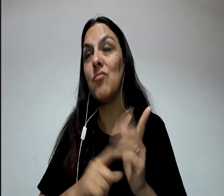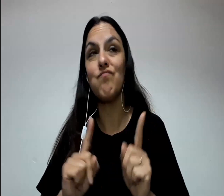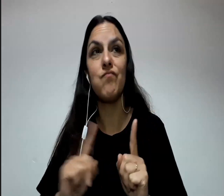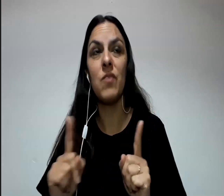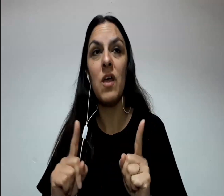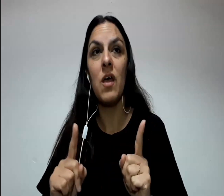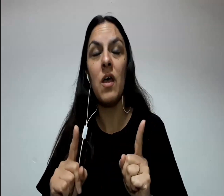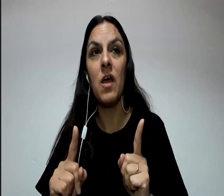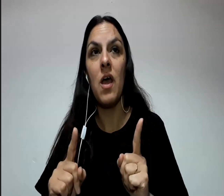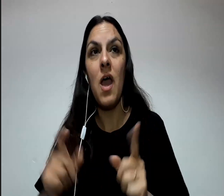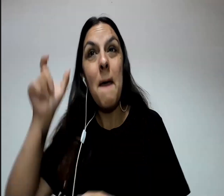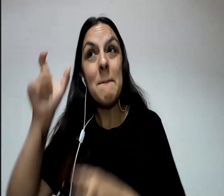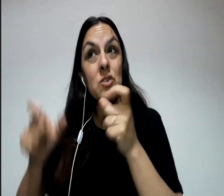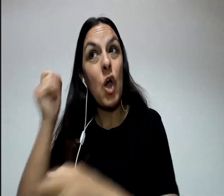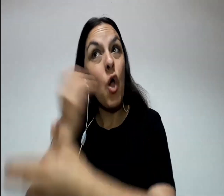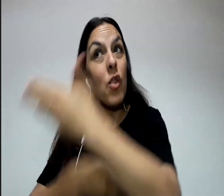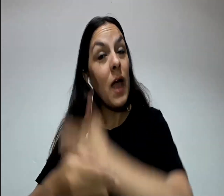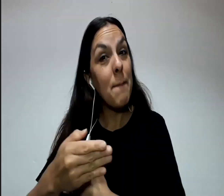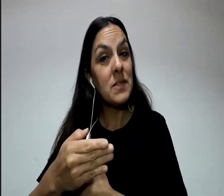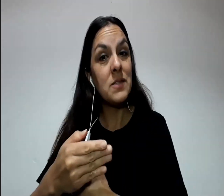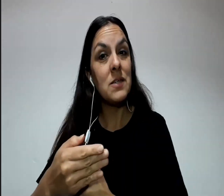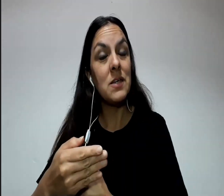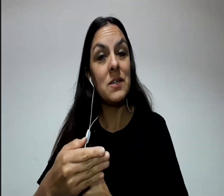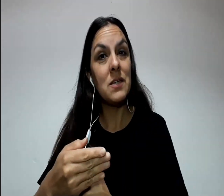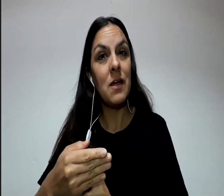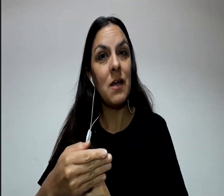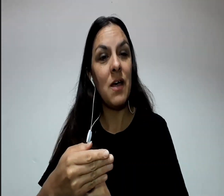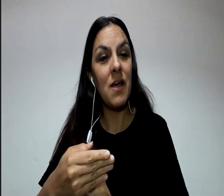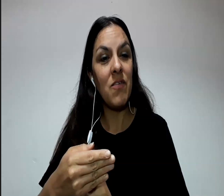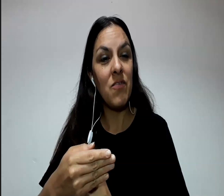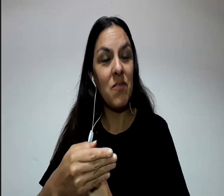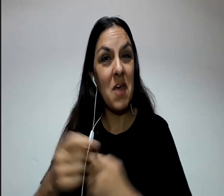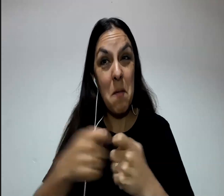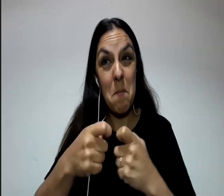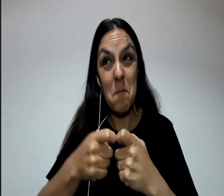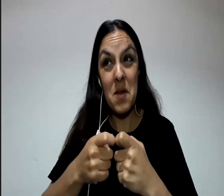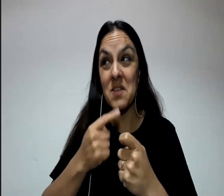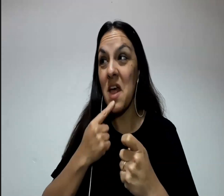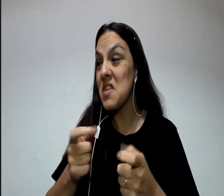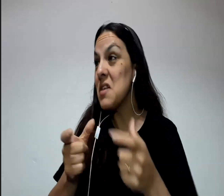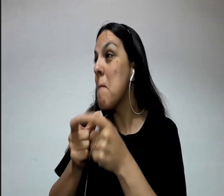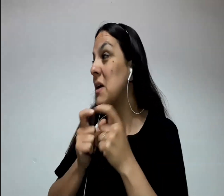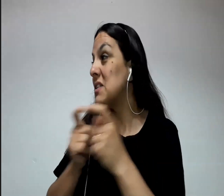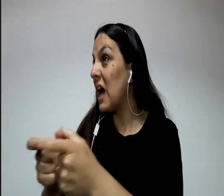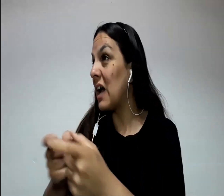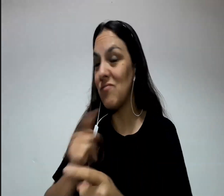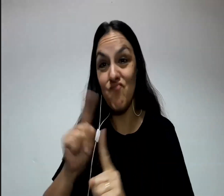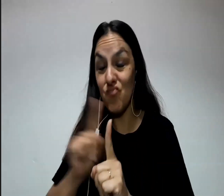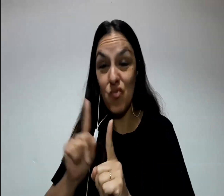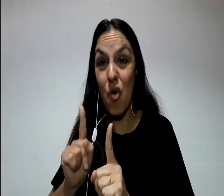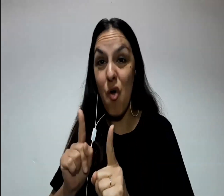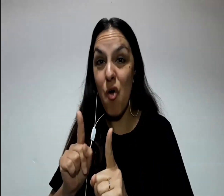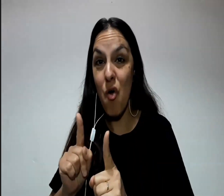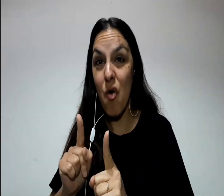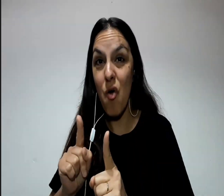las personas con discapacidad que se le negaba el pasaje, tiene que ver con esto, ante la negativa del pasaje, ¿qué podían